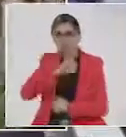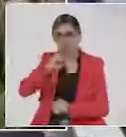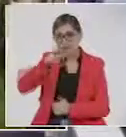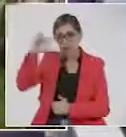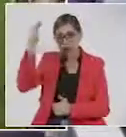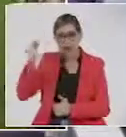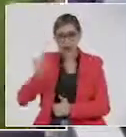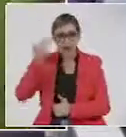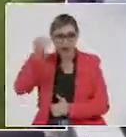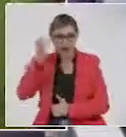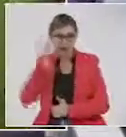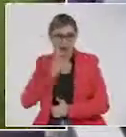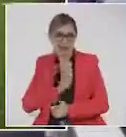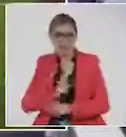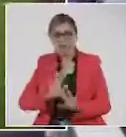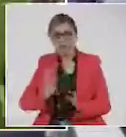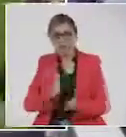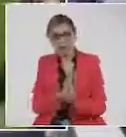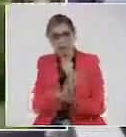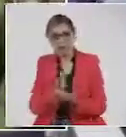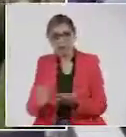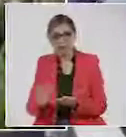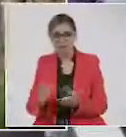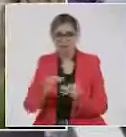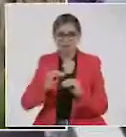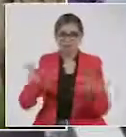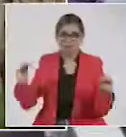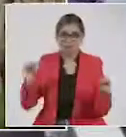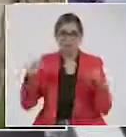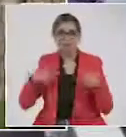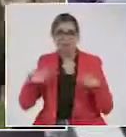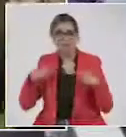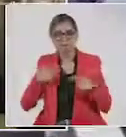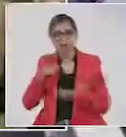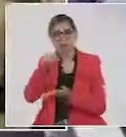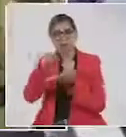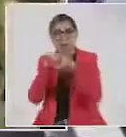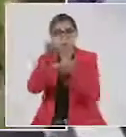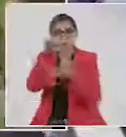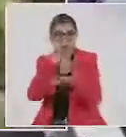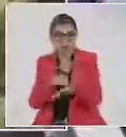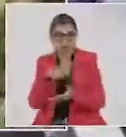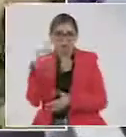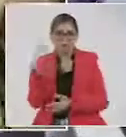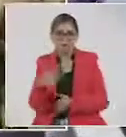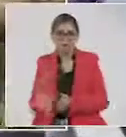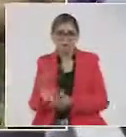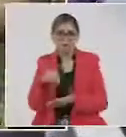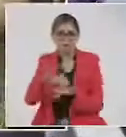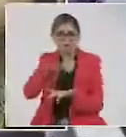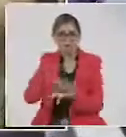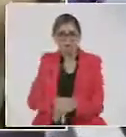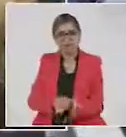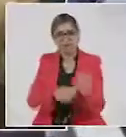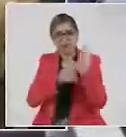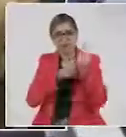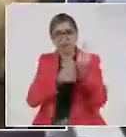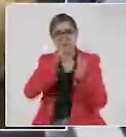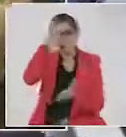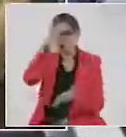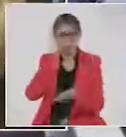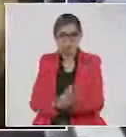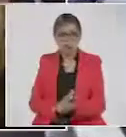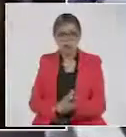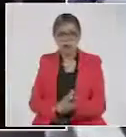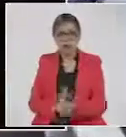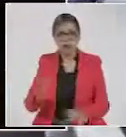totalmente separado, no había público. Entonces sí fue justamente el plasmar ese evento único, o que por primera vez